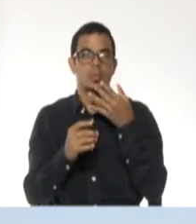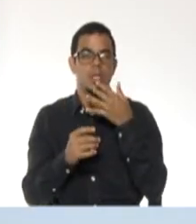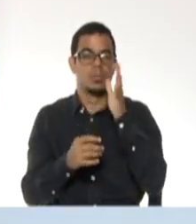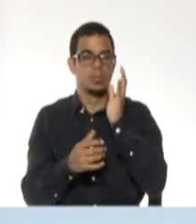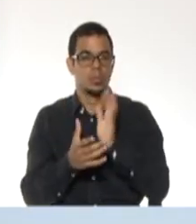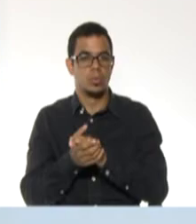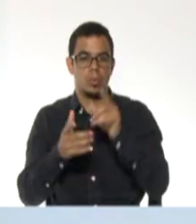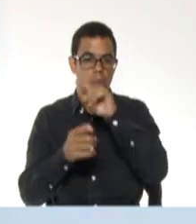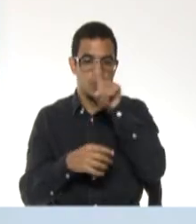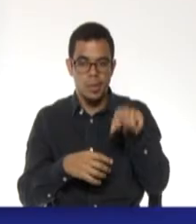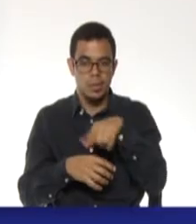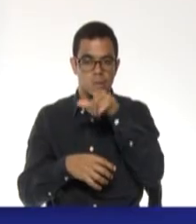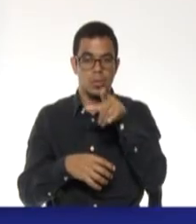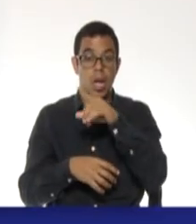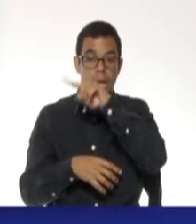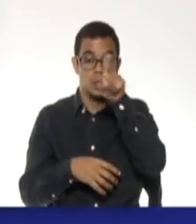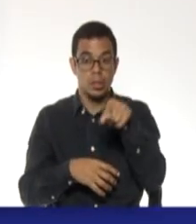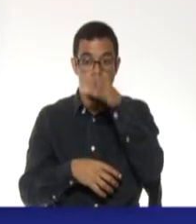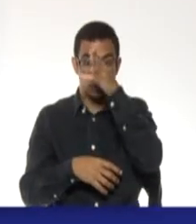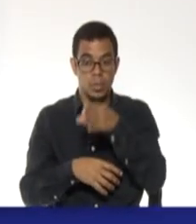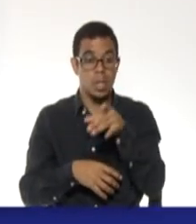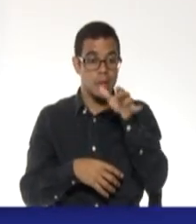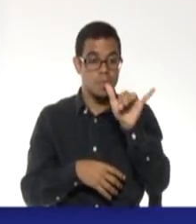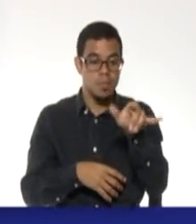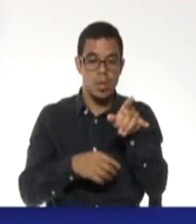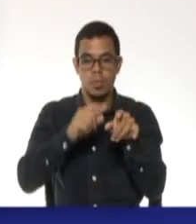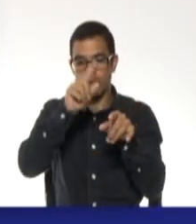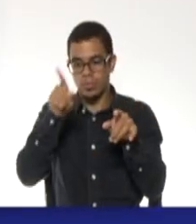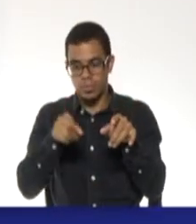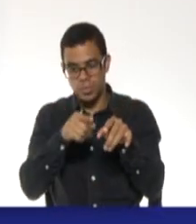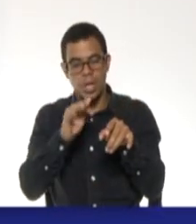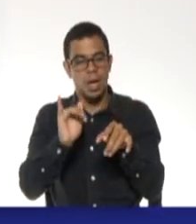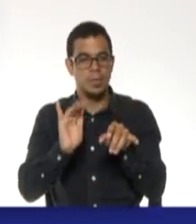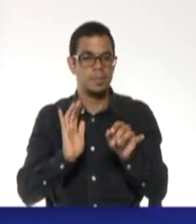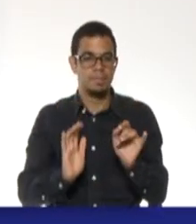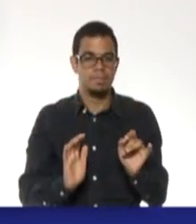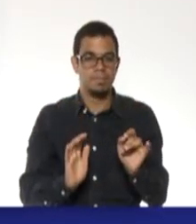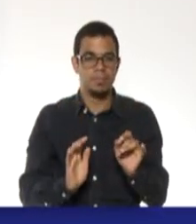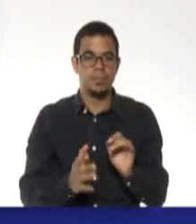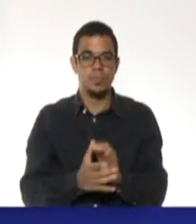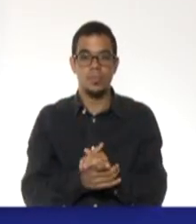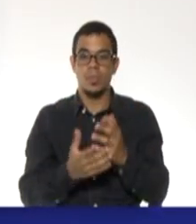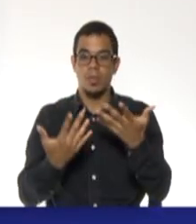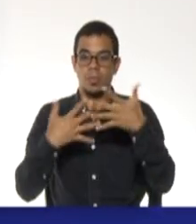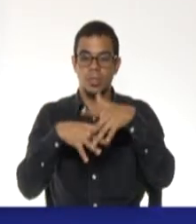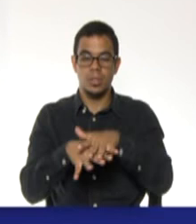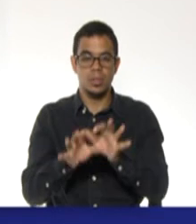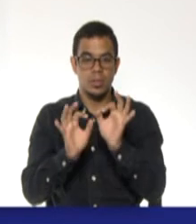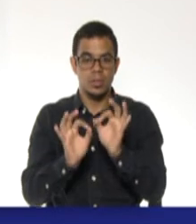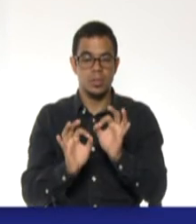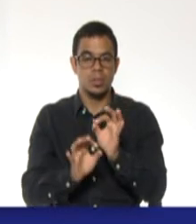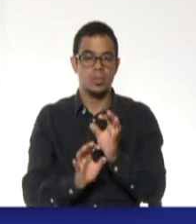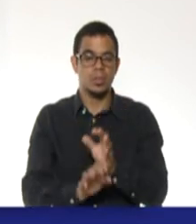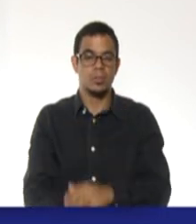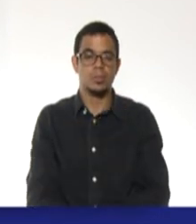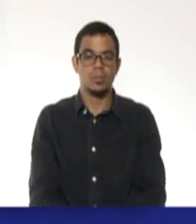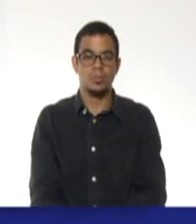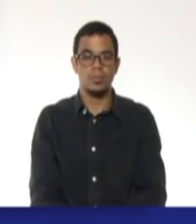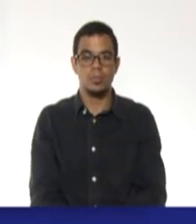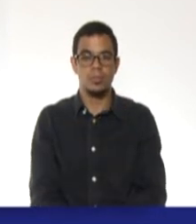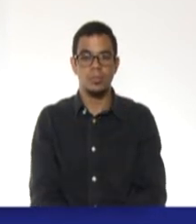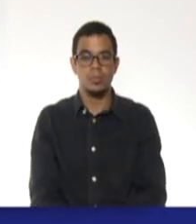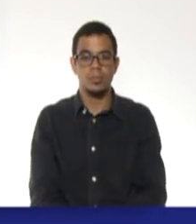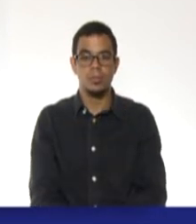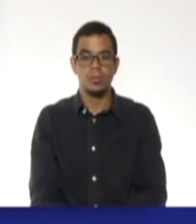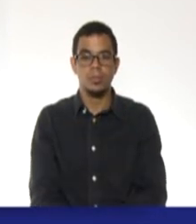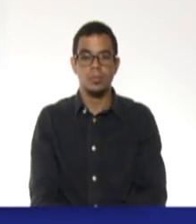va a favorecer y van a formar parte de esa atención educativa integral. Es necesario también que nosotros